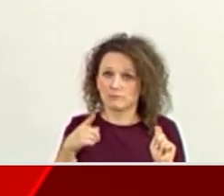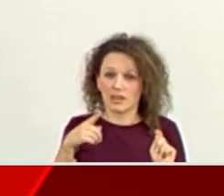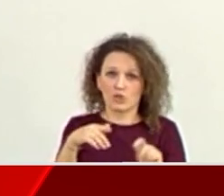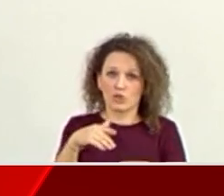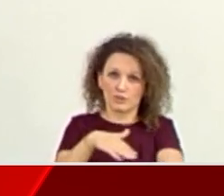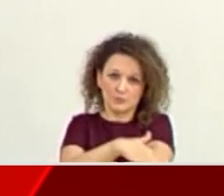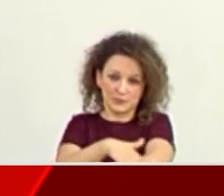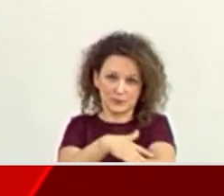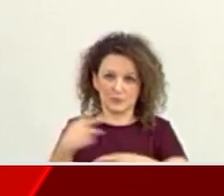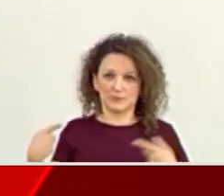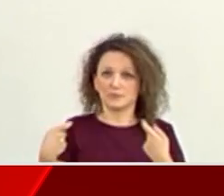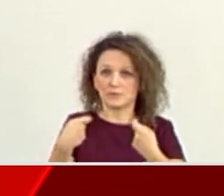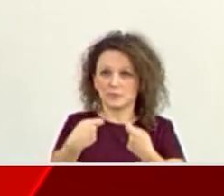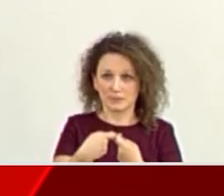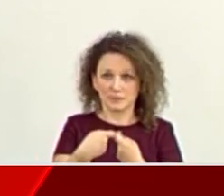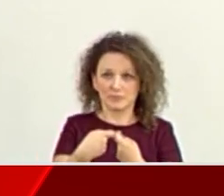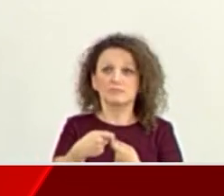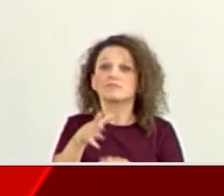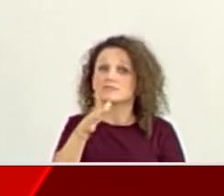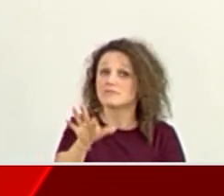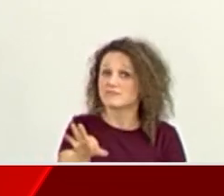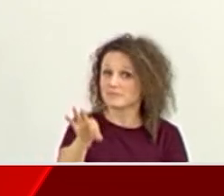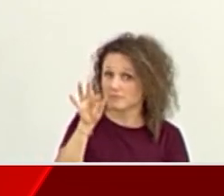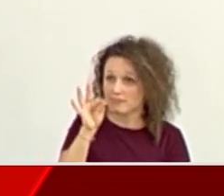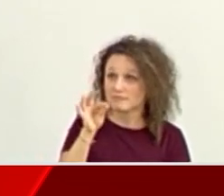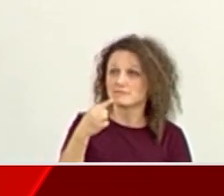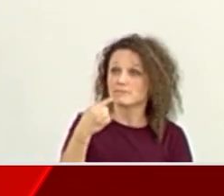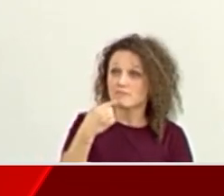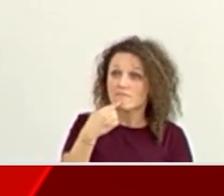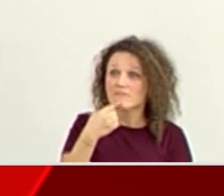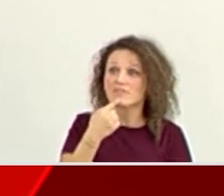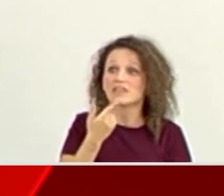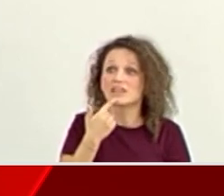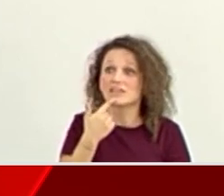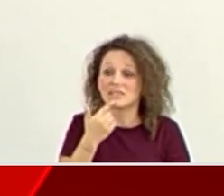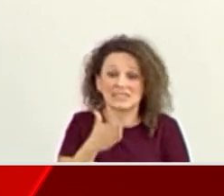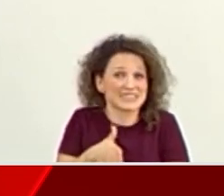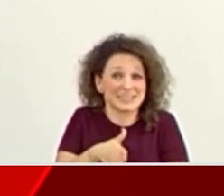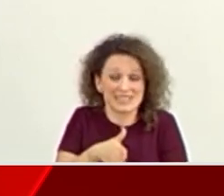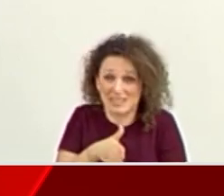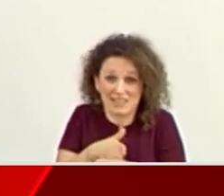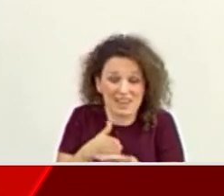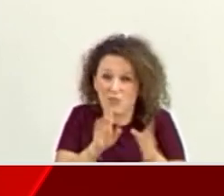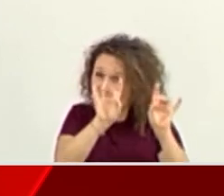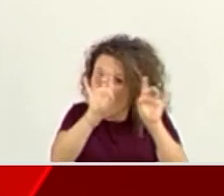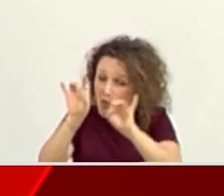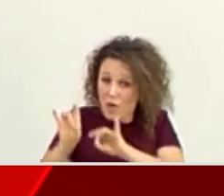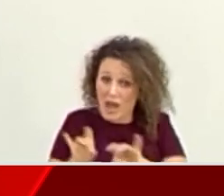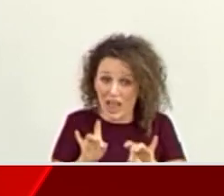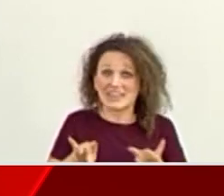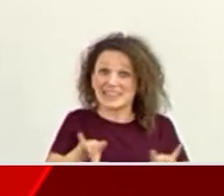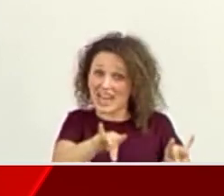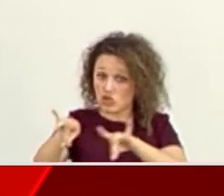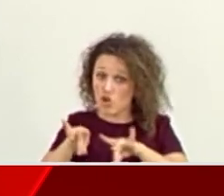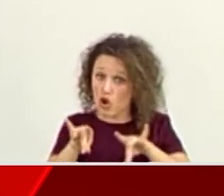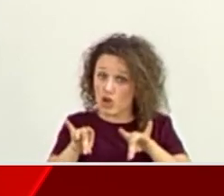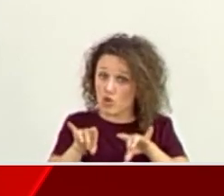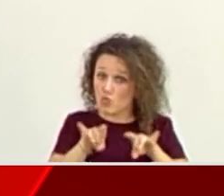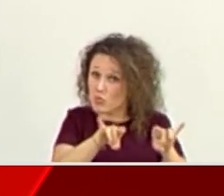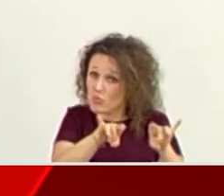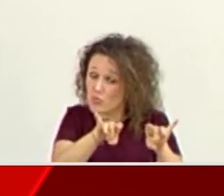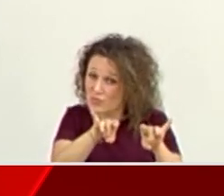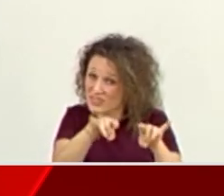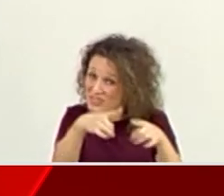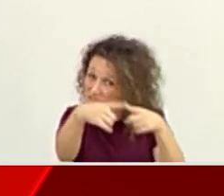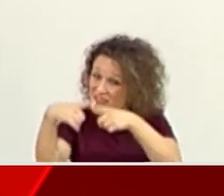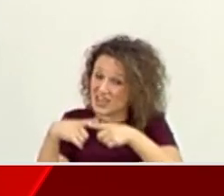a perdonar porque me merece un... No puedo dejar de mencionar la defecación